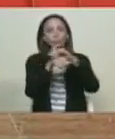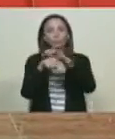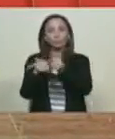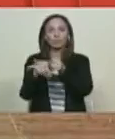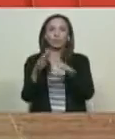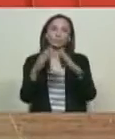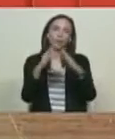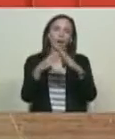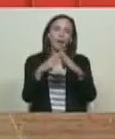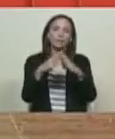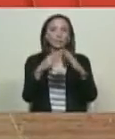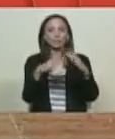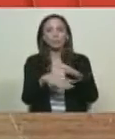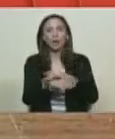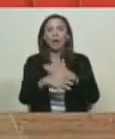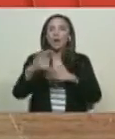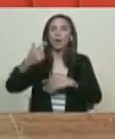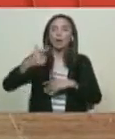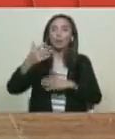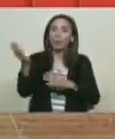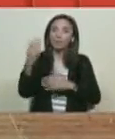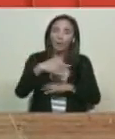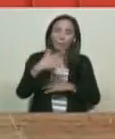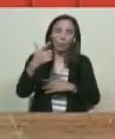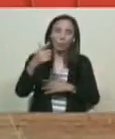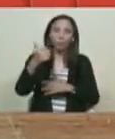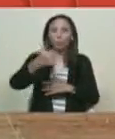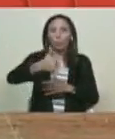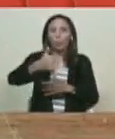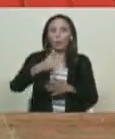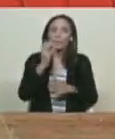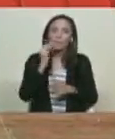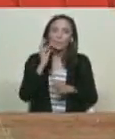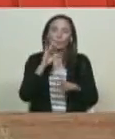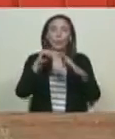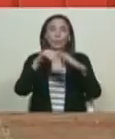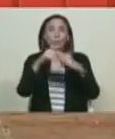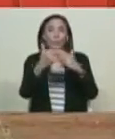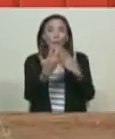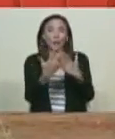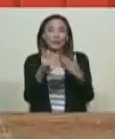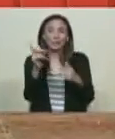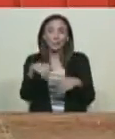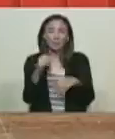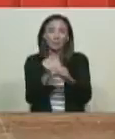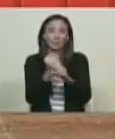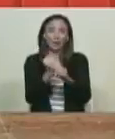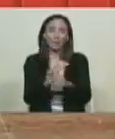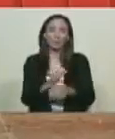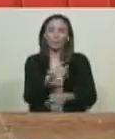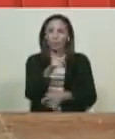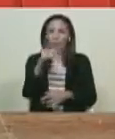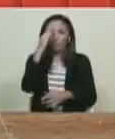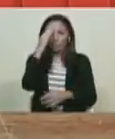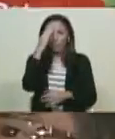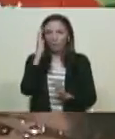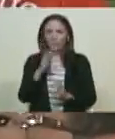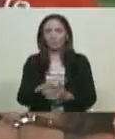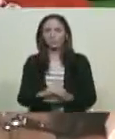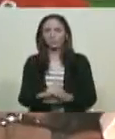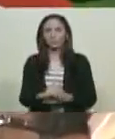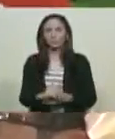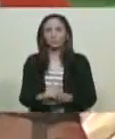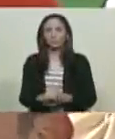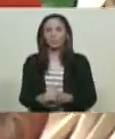carro para darle la cola a este, a aquel, en las madrugadas. Ellos me conocen, saben que no soy